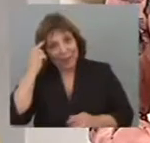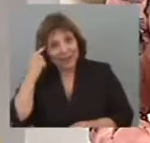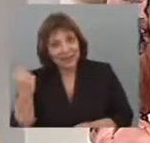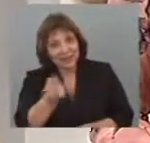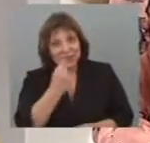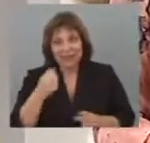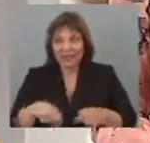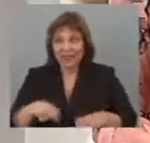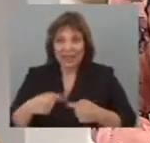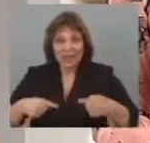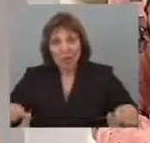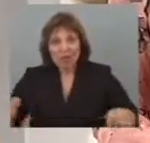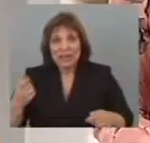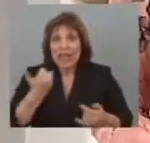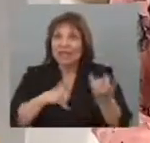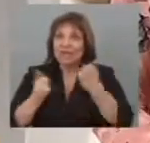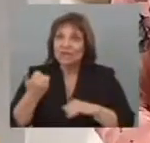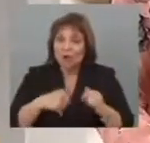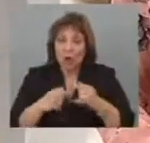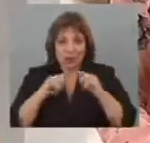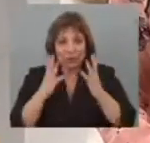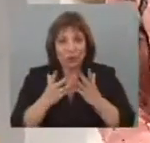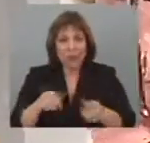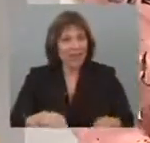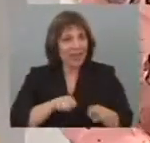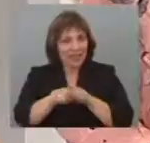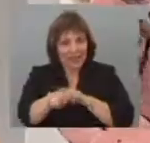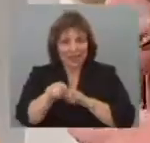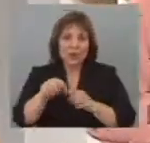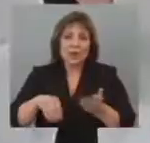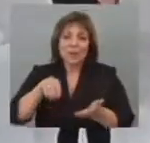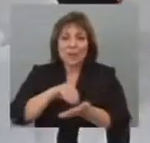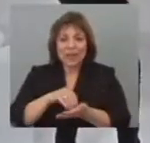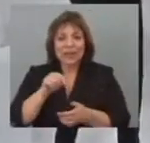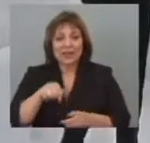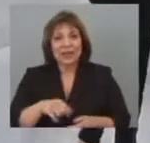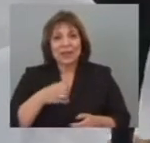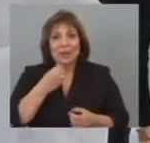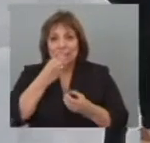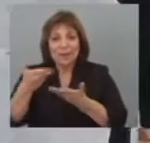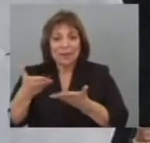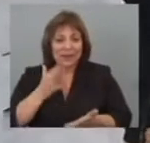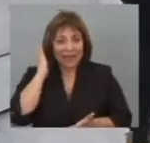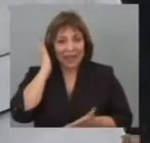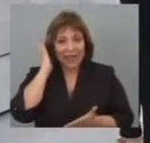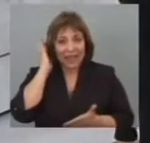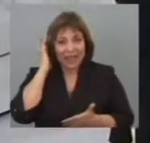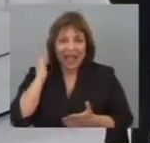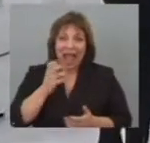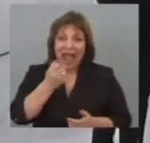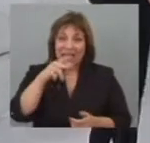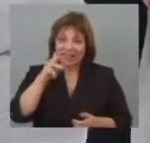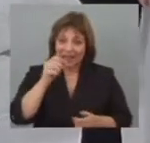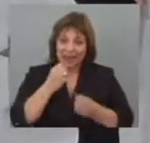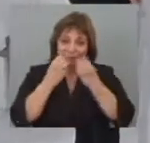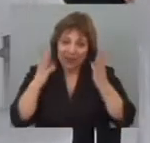esta realidad, de esta problemática. Estamos en vivo, comenzamos Más Info y ya le estoy dando la bienvenida. Andrea, ¿cómo estás? Buenas noches.